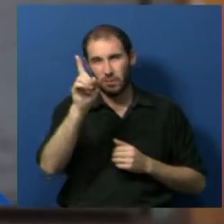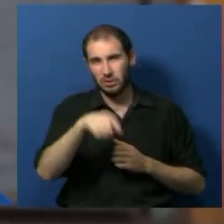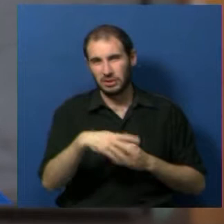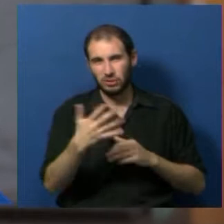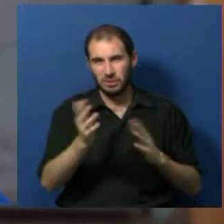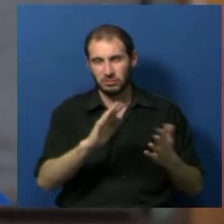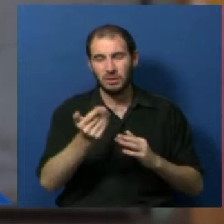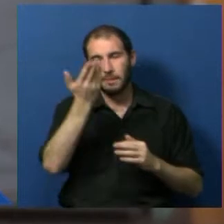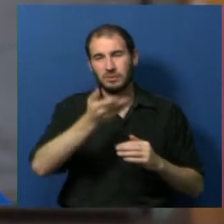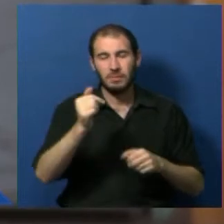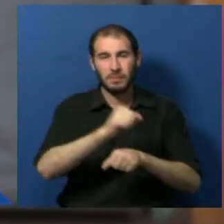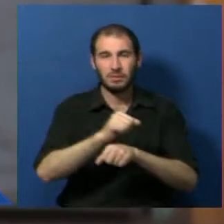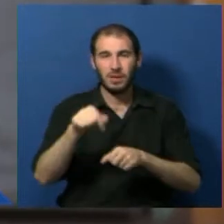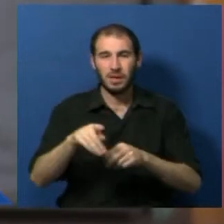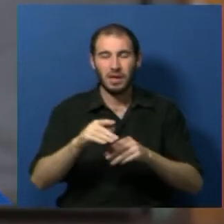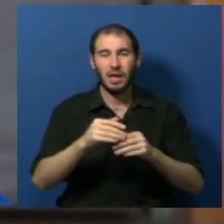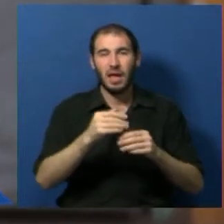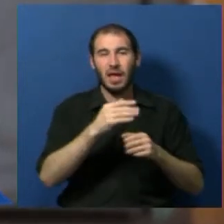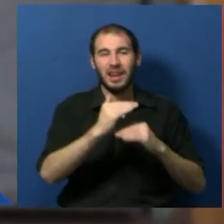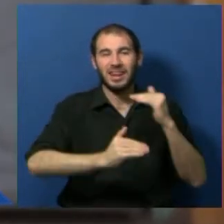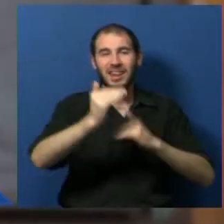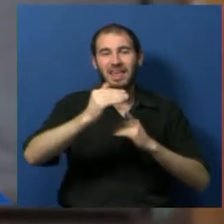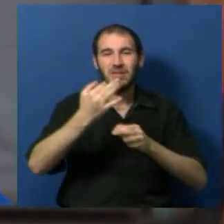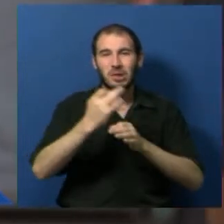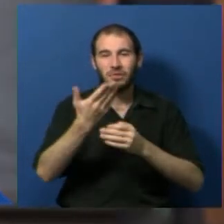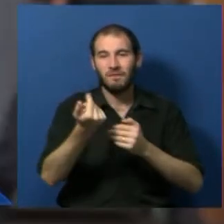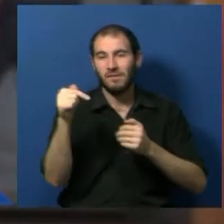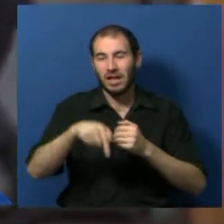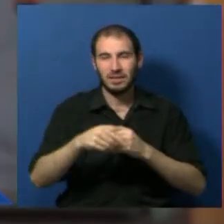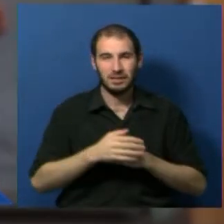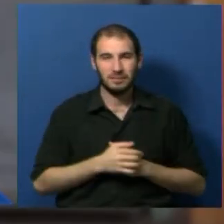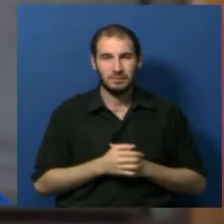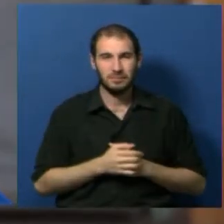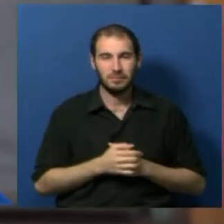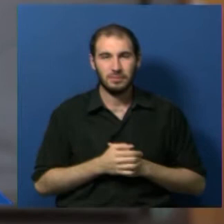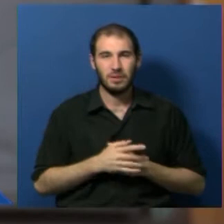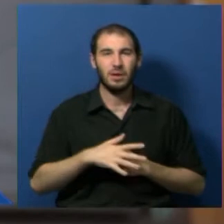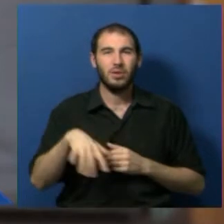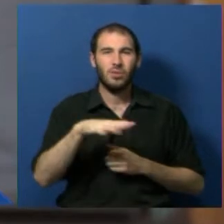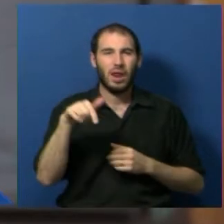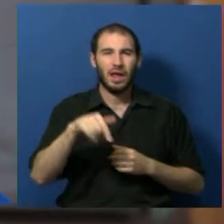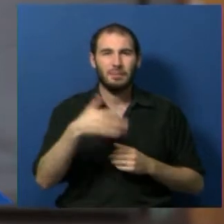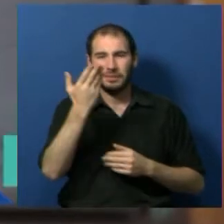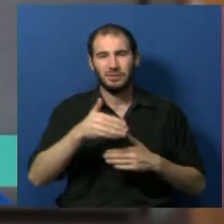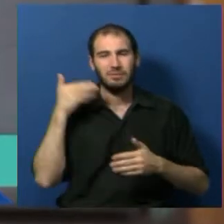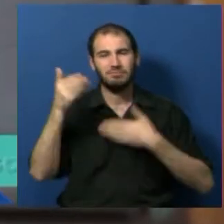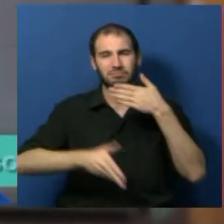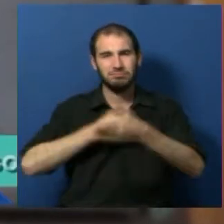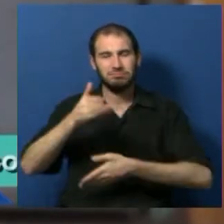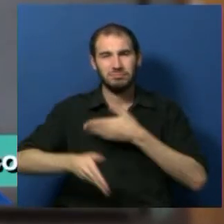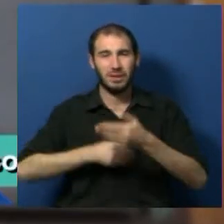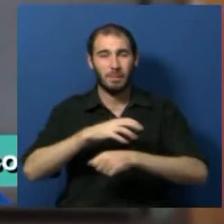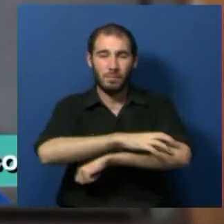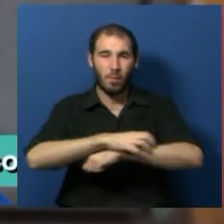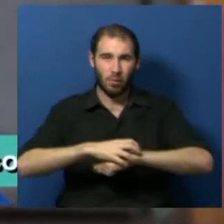95% de los internos no ha completado alguno de sus niveles educativos. O sea, lugares donde se deposita gente que es